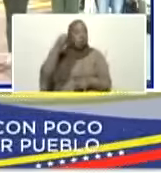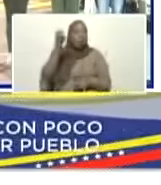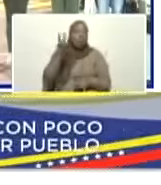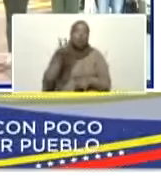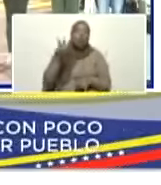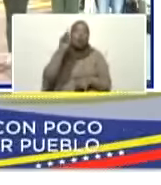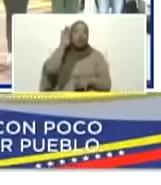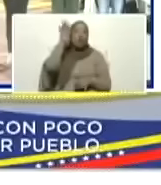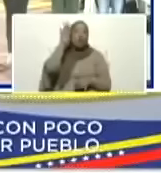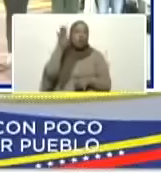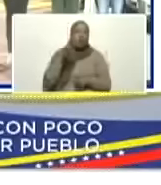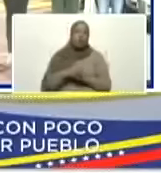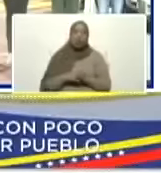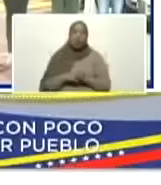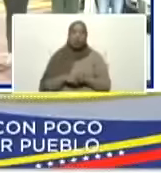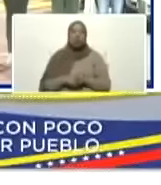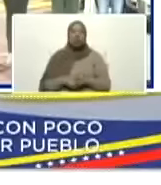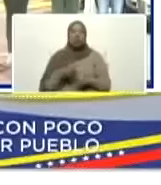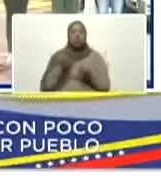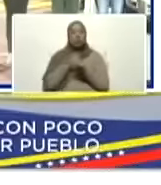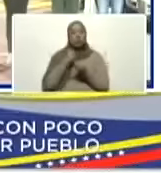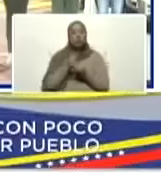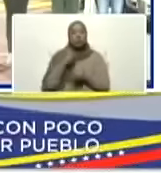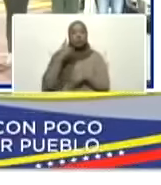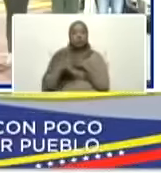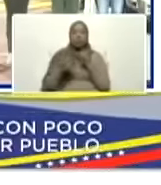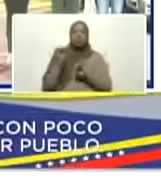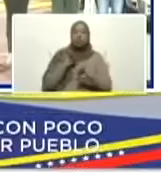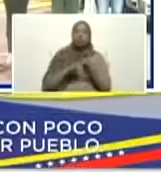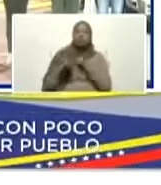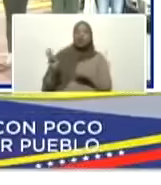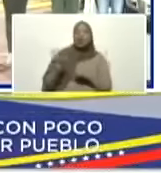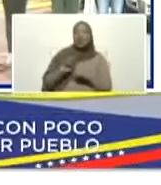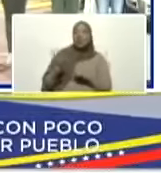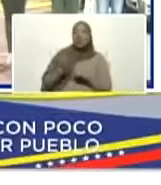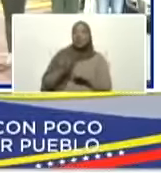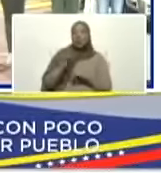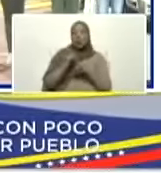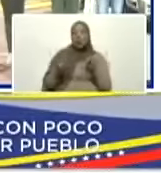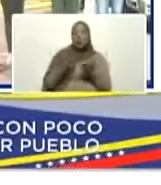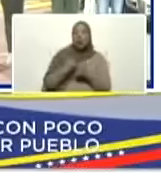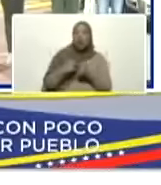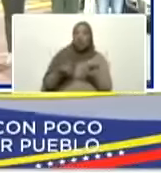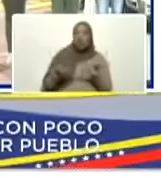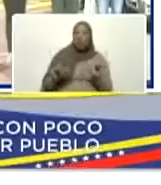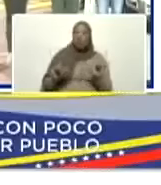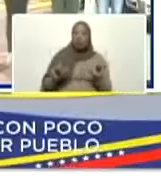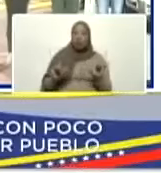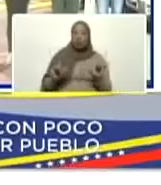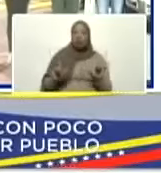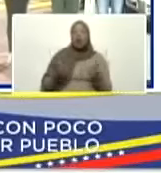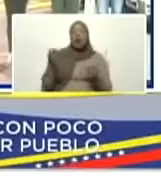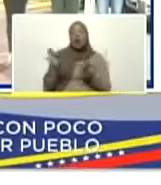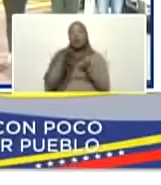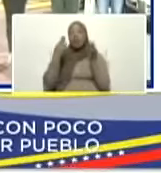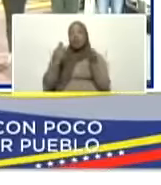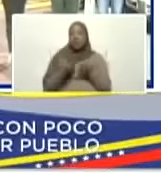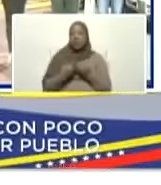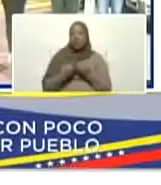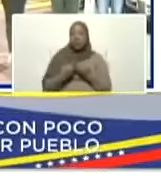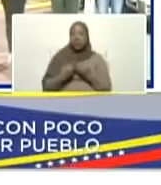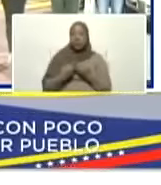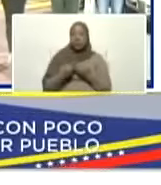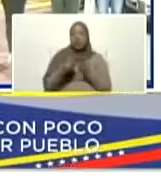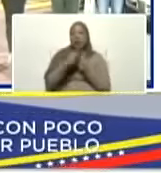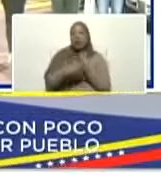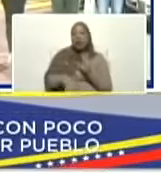generaciones del futuro. El orgullo de haber defendido la independencia, la soberanía, la familia, el